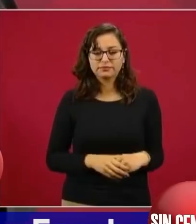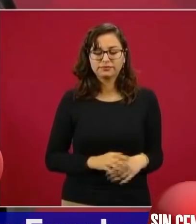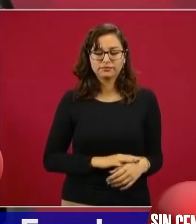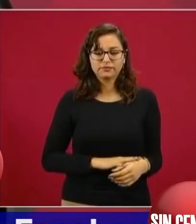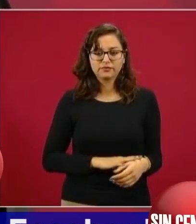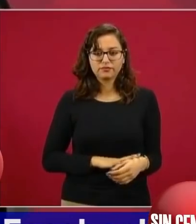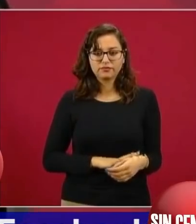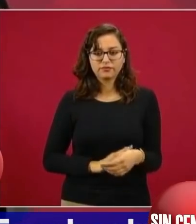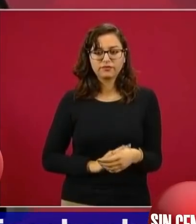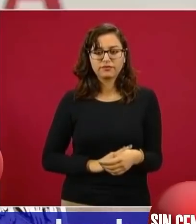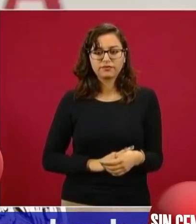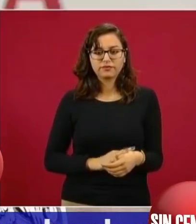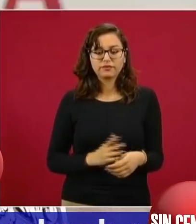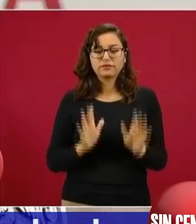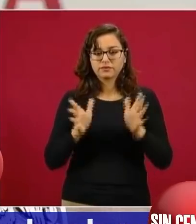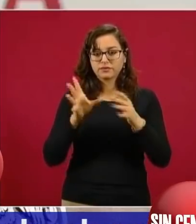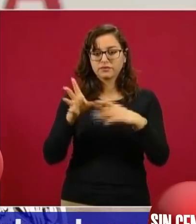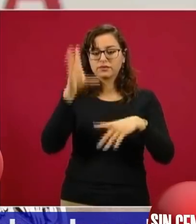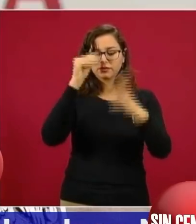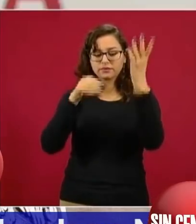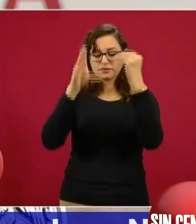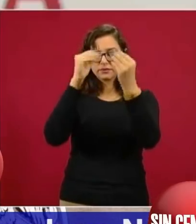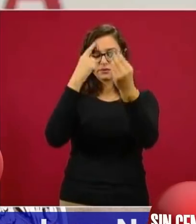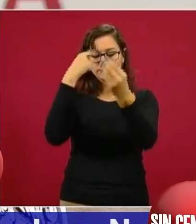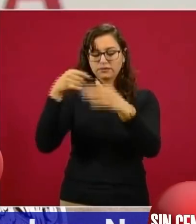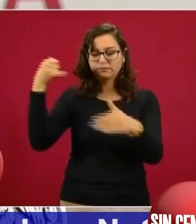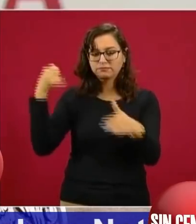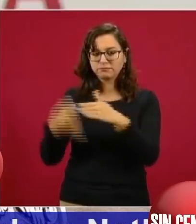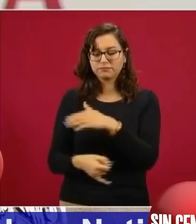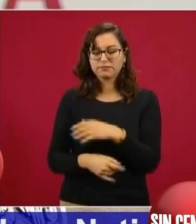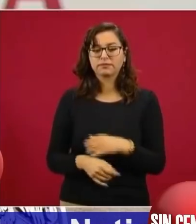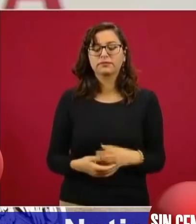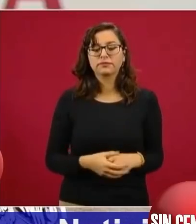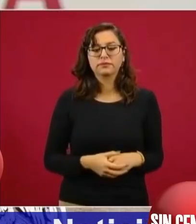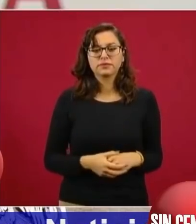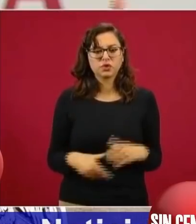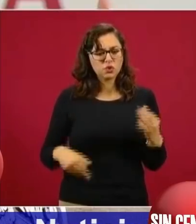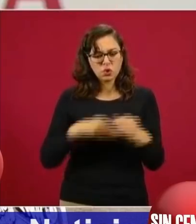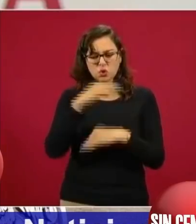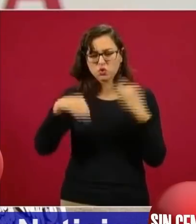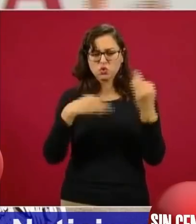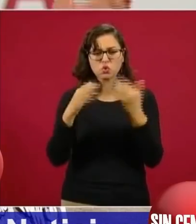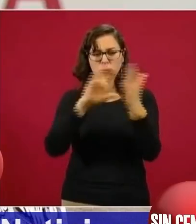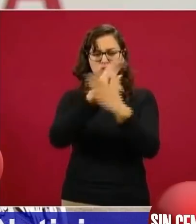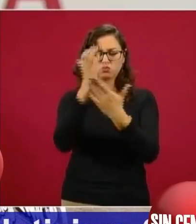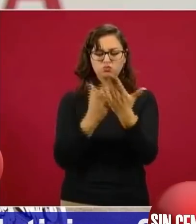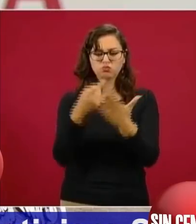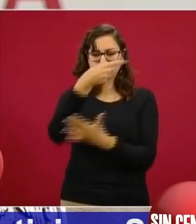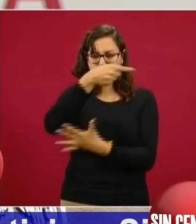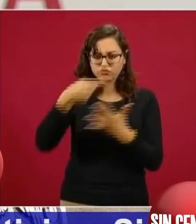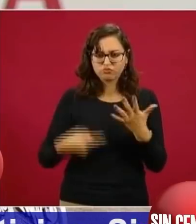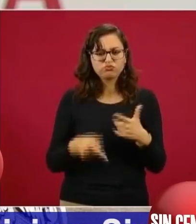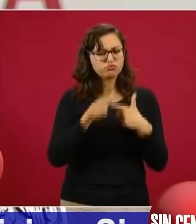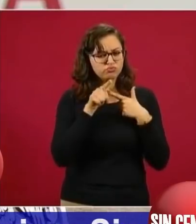a explorar y a perforar pozos. Bueno, se mantienen todos esos contratos.